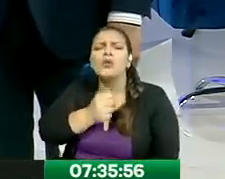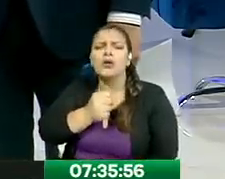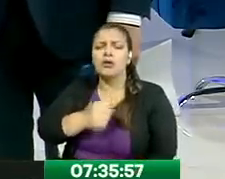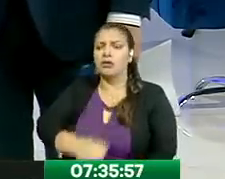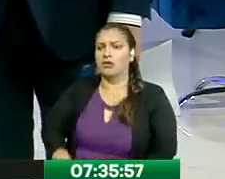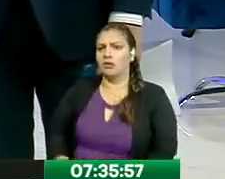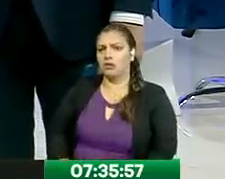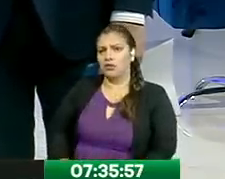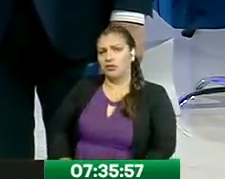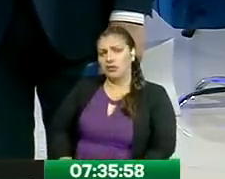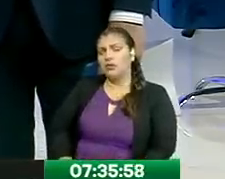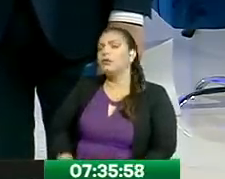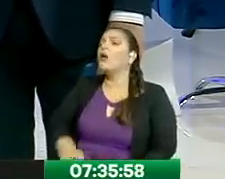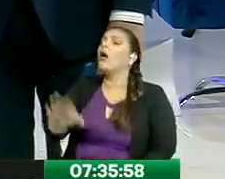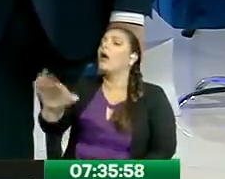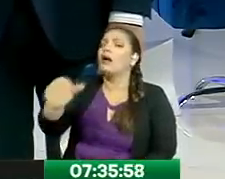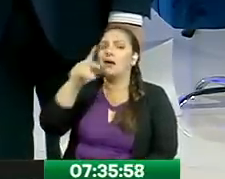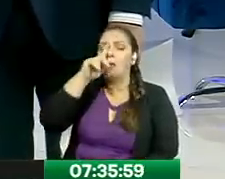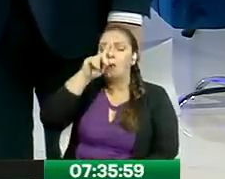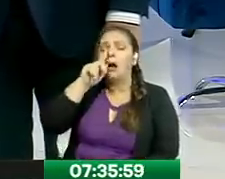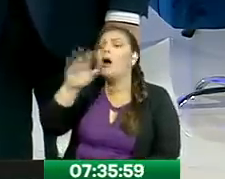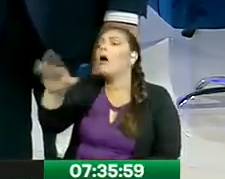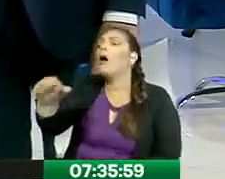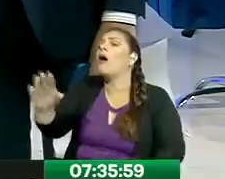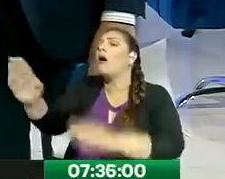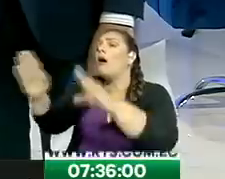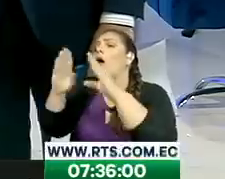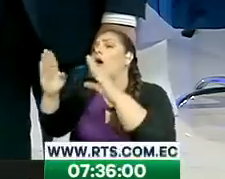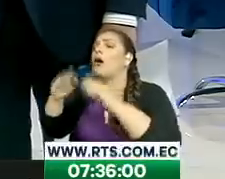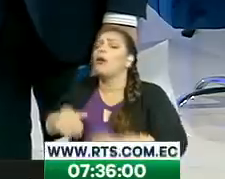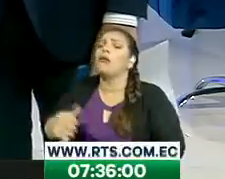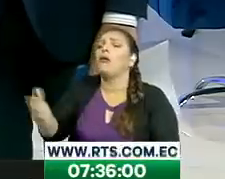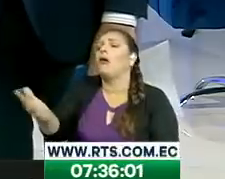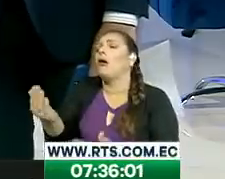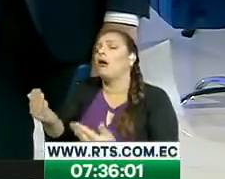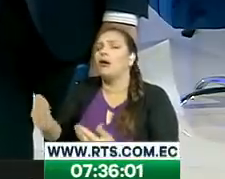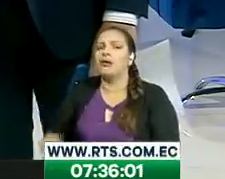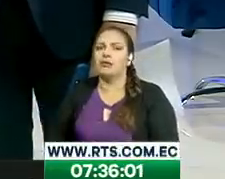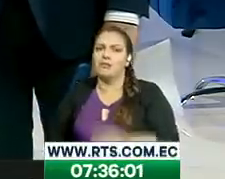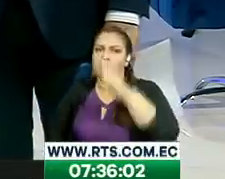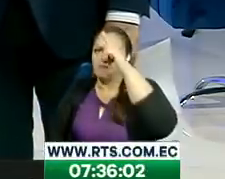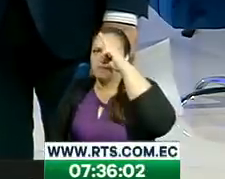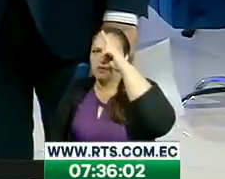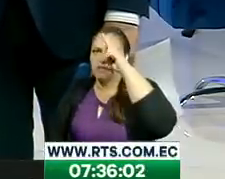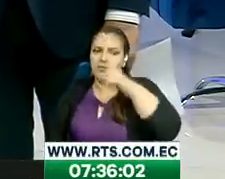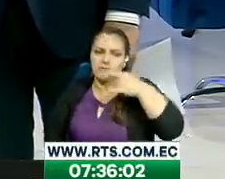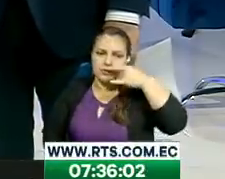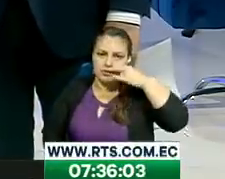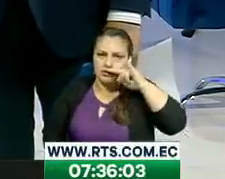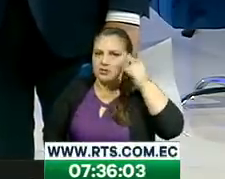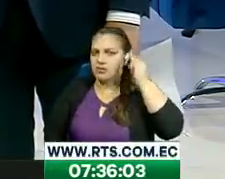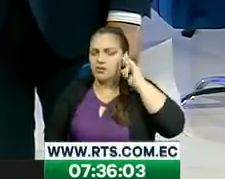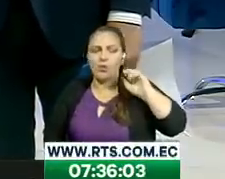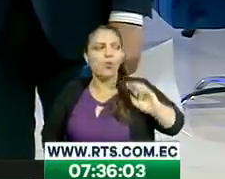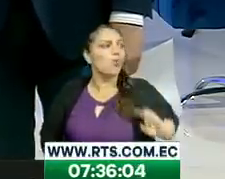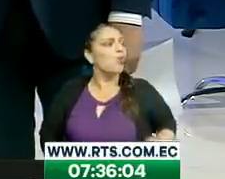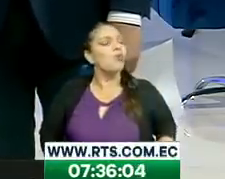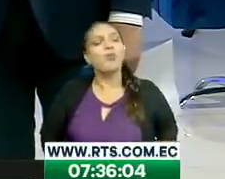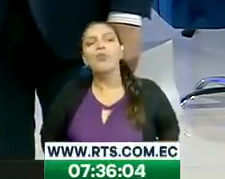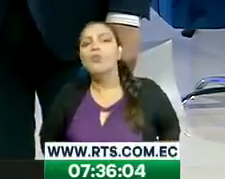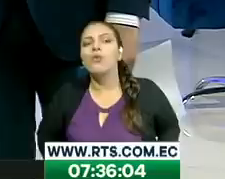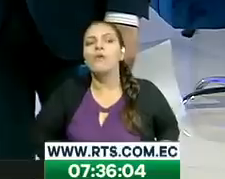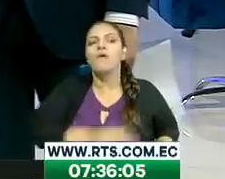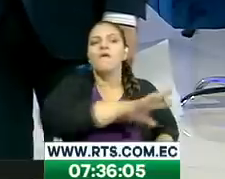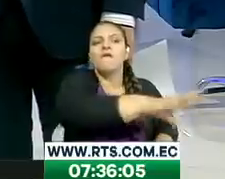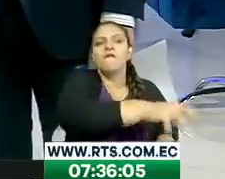saben o han organizado está entre comillas bandas y sabe por dónde van utilizan precisamente a estos niños